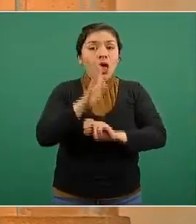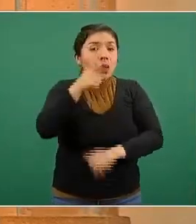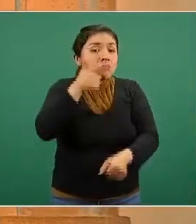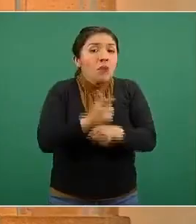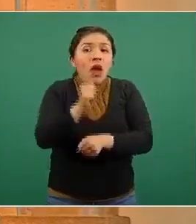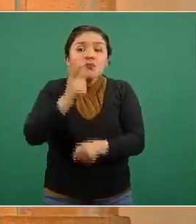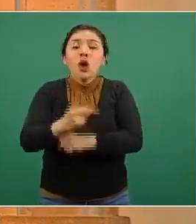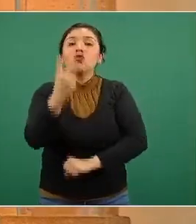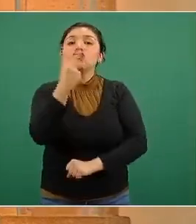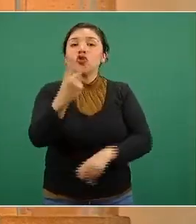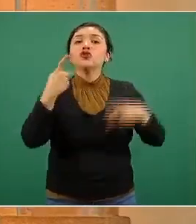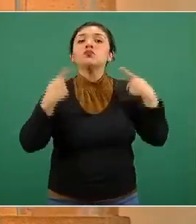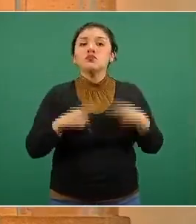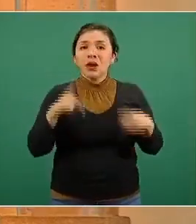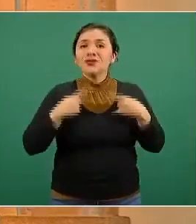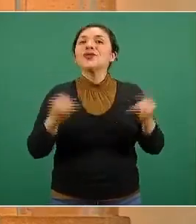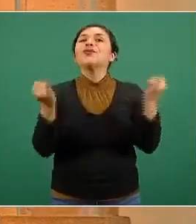personas